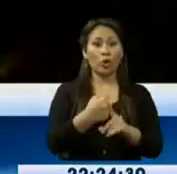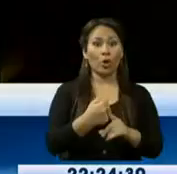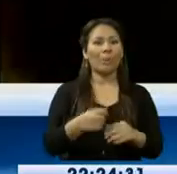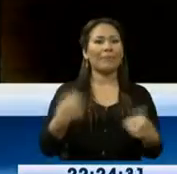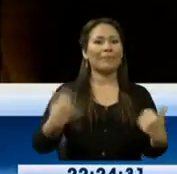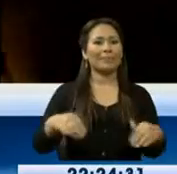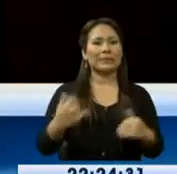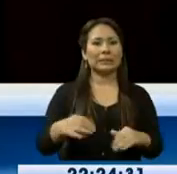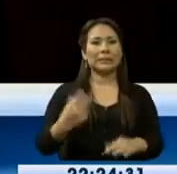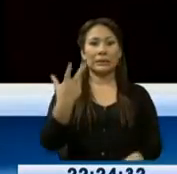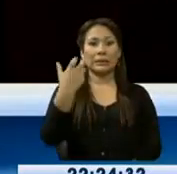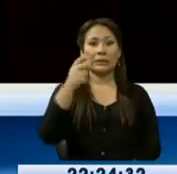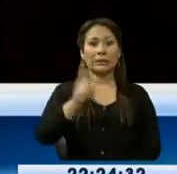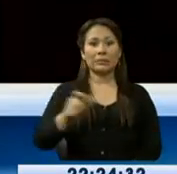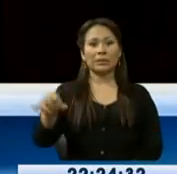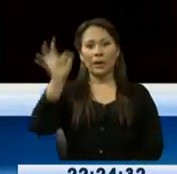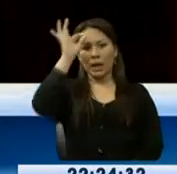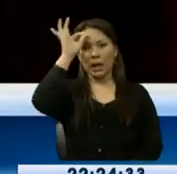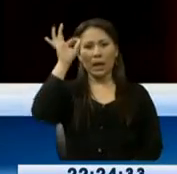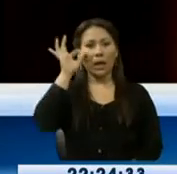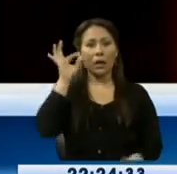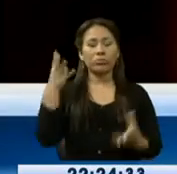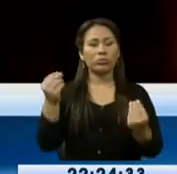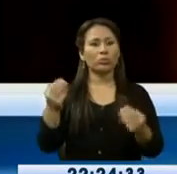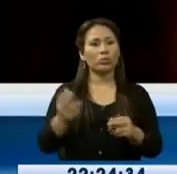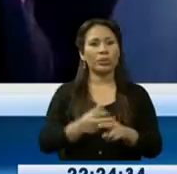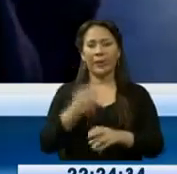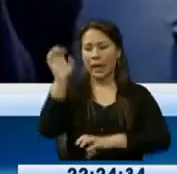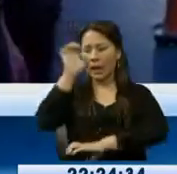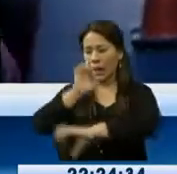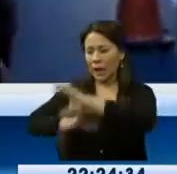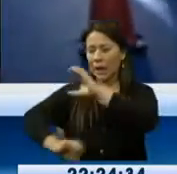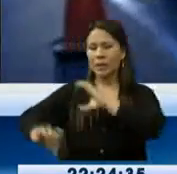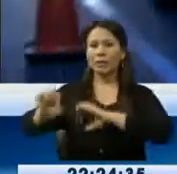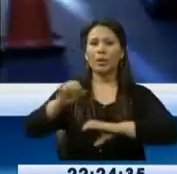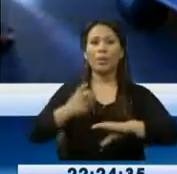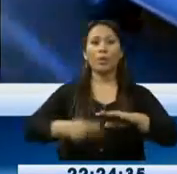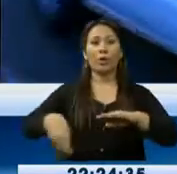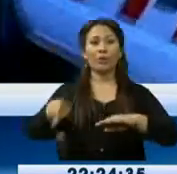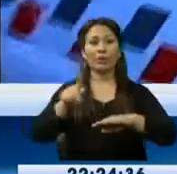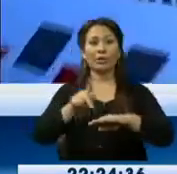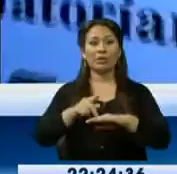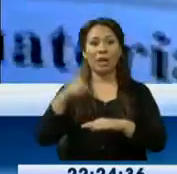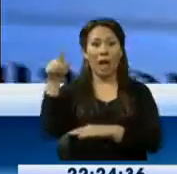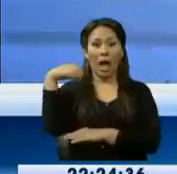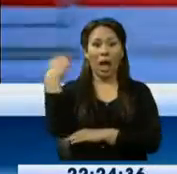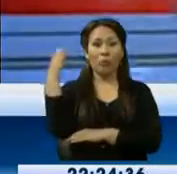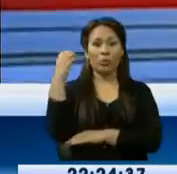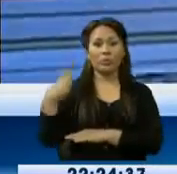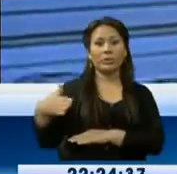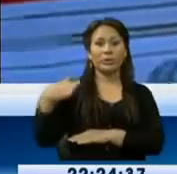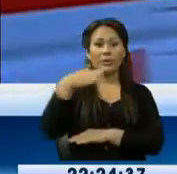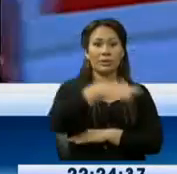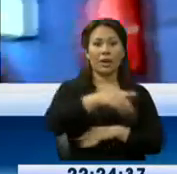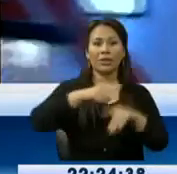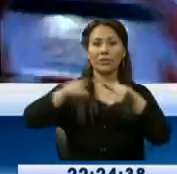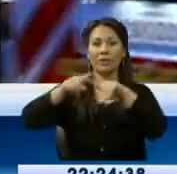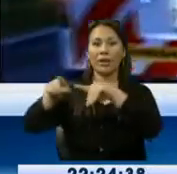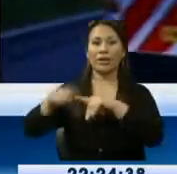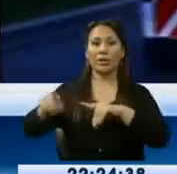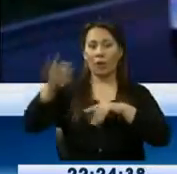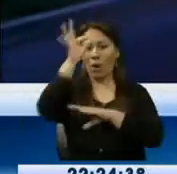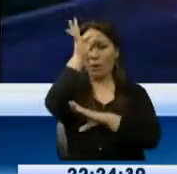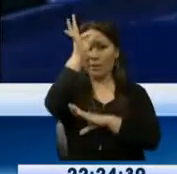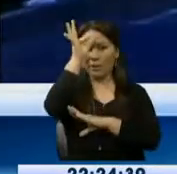con lesiones, 7 de ellos de consideración. Para ser evaluados por profesionales, las ambulancias los trasladaron a diferentes casas de